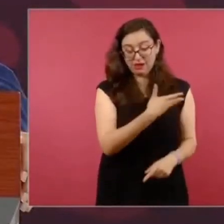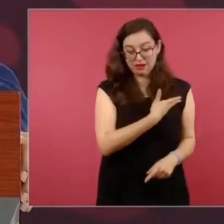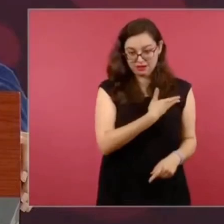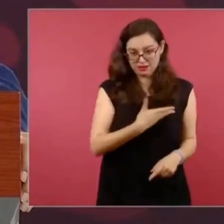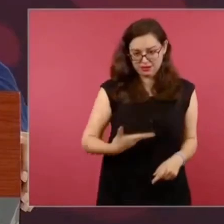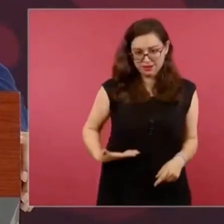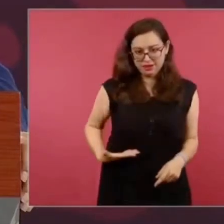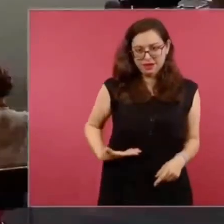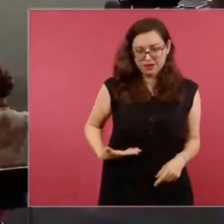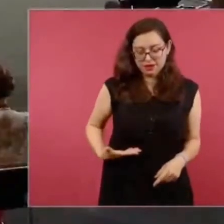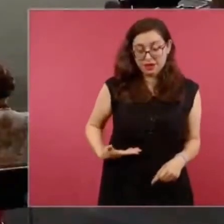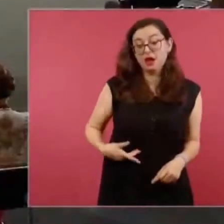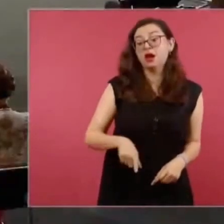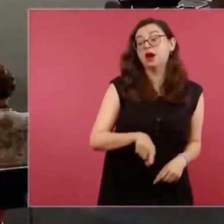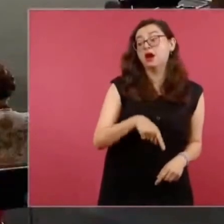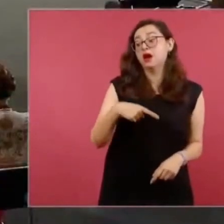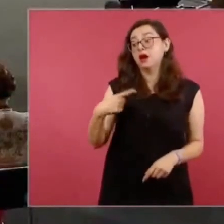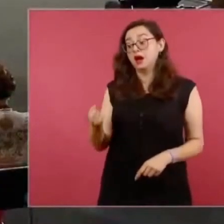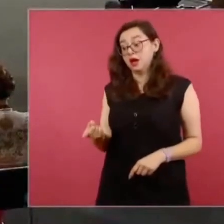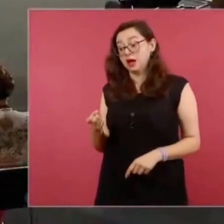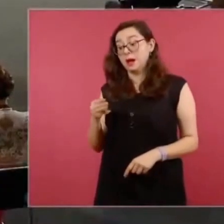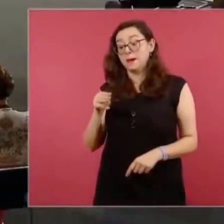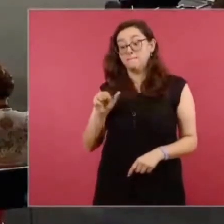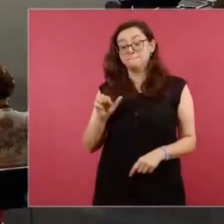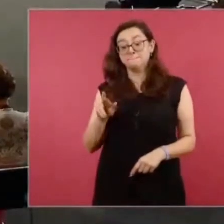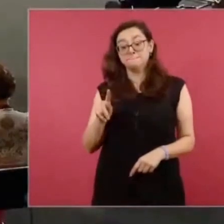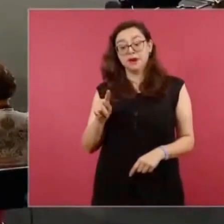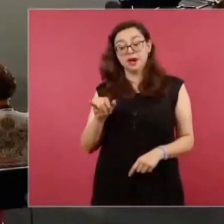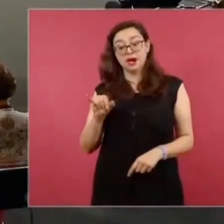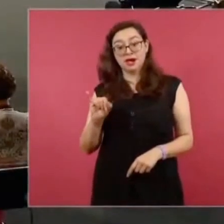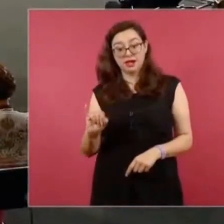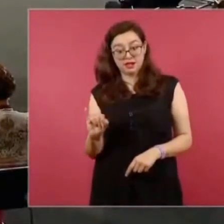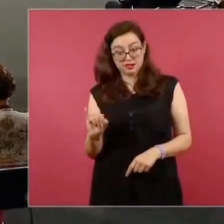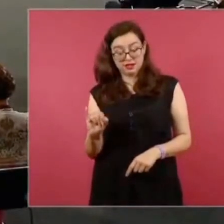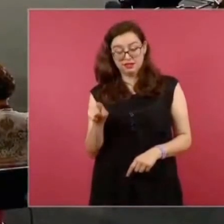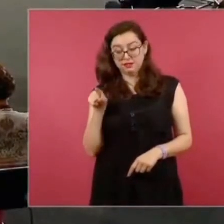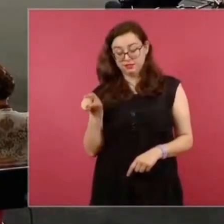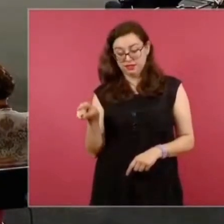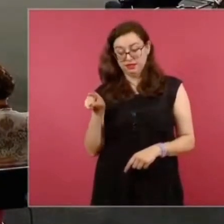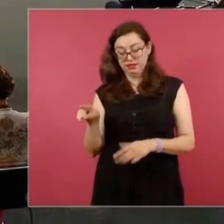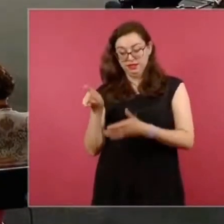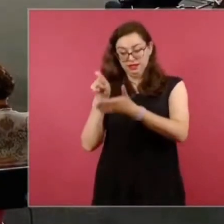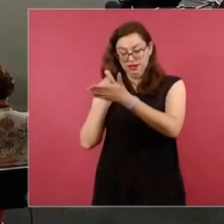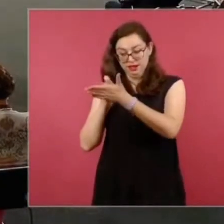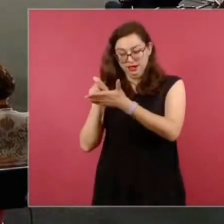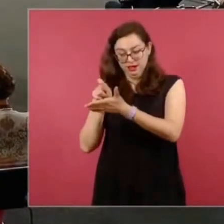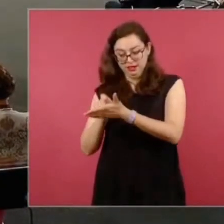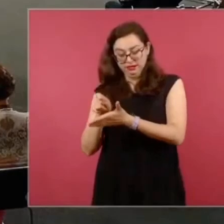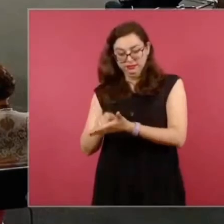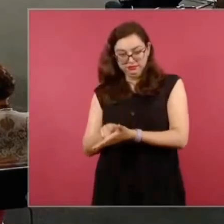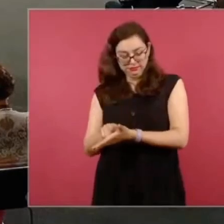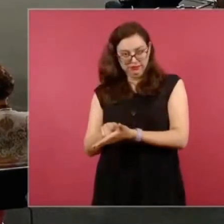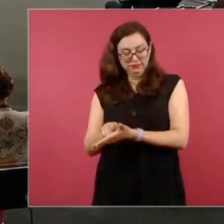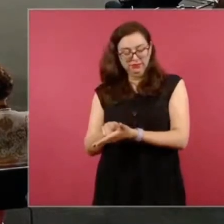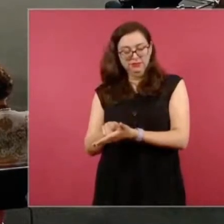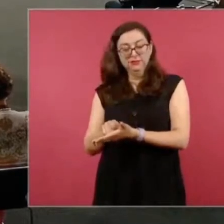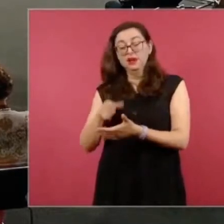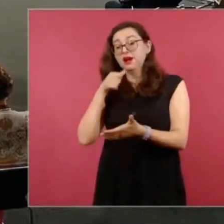1876, le escribe a un amigo de apellido Mercado, Julián Mercado.